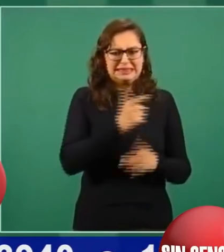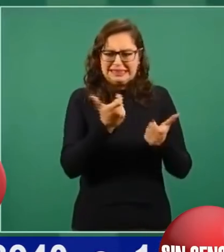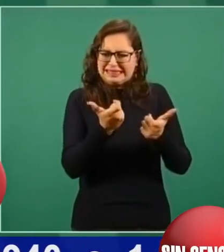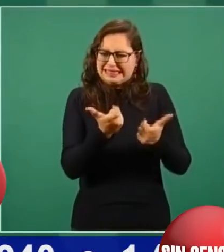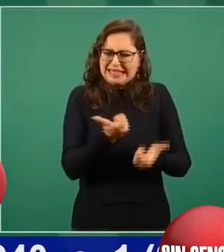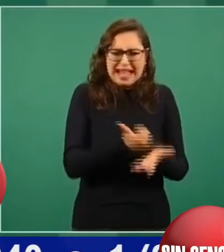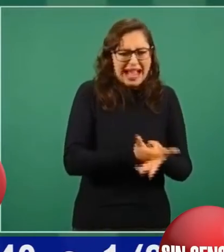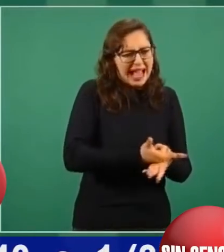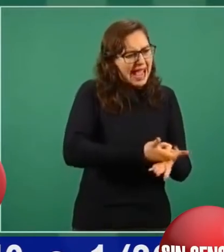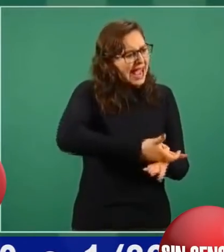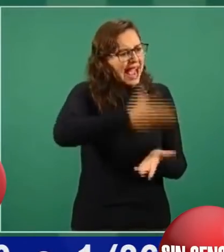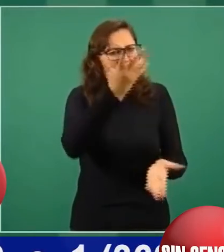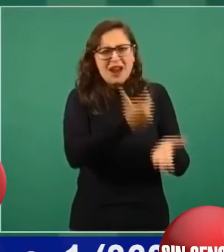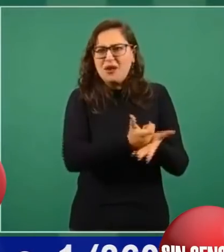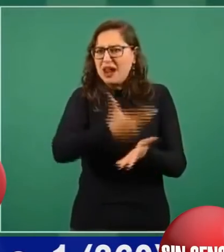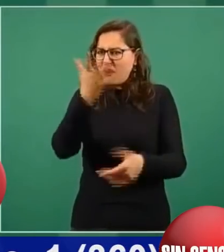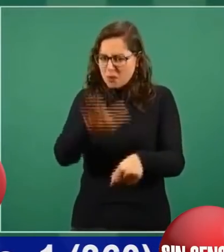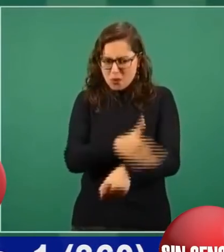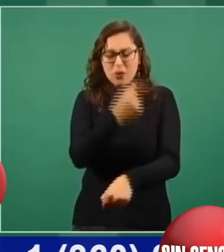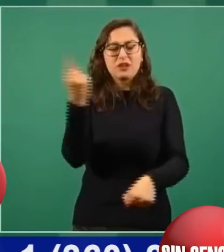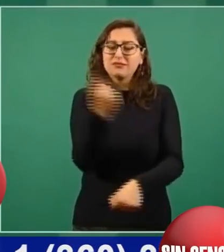Para que todos tengamos claro,